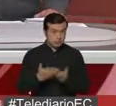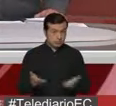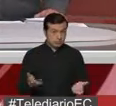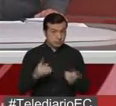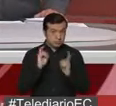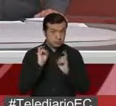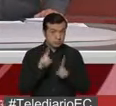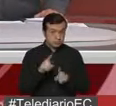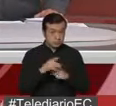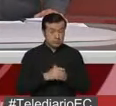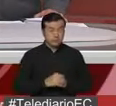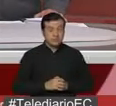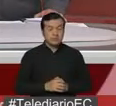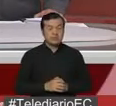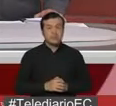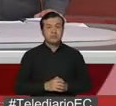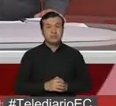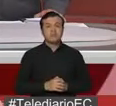días.